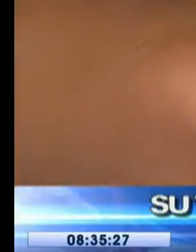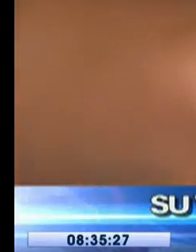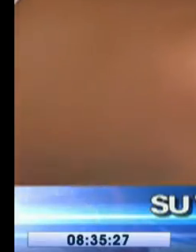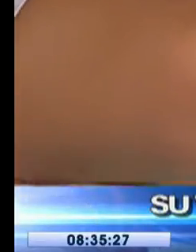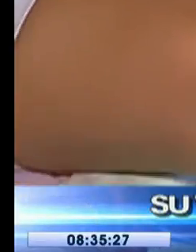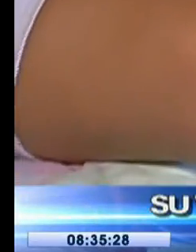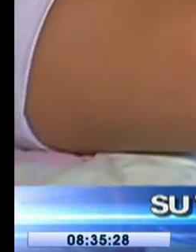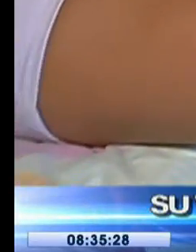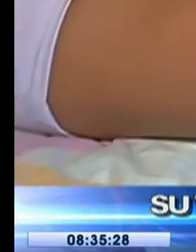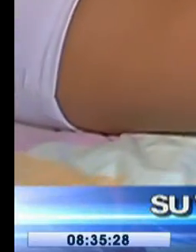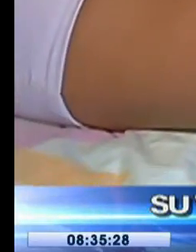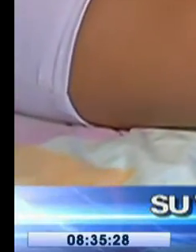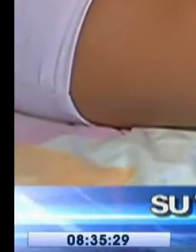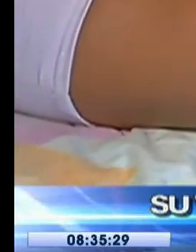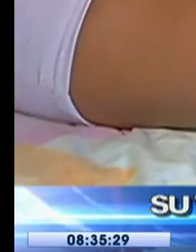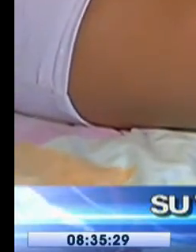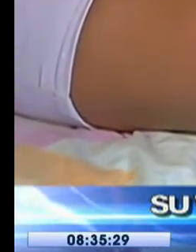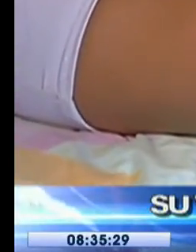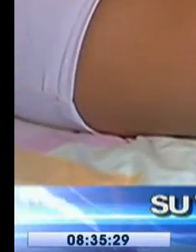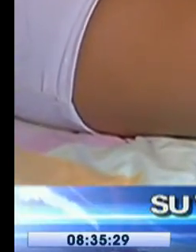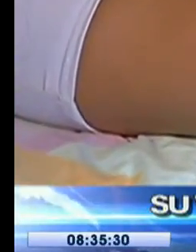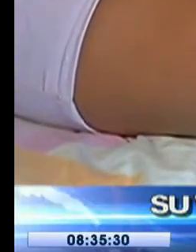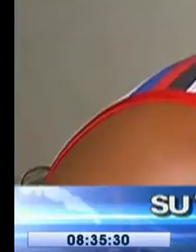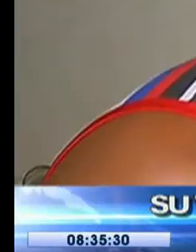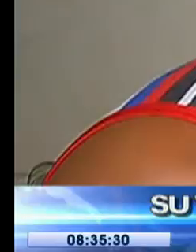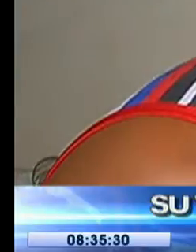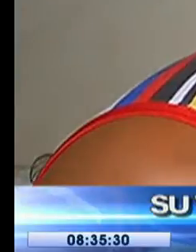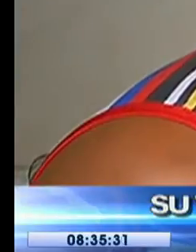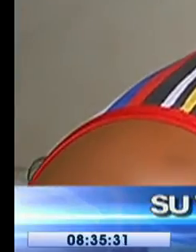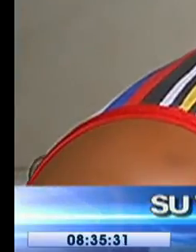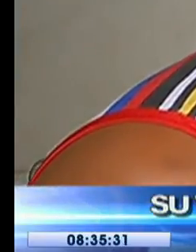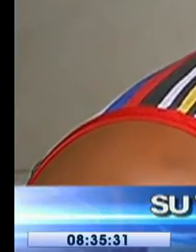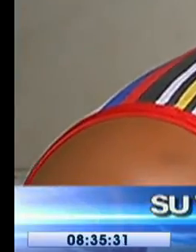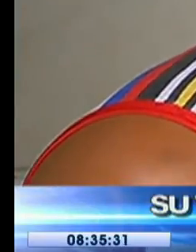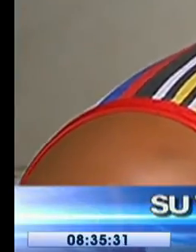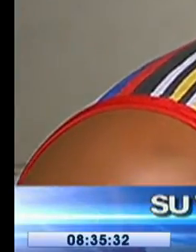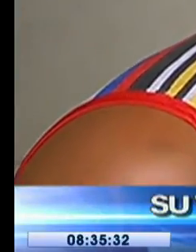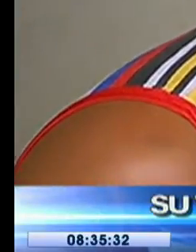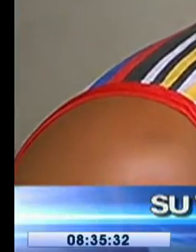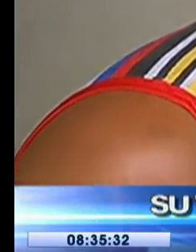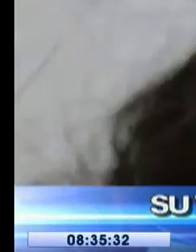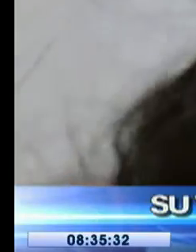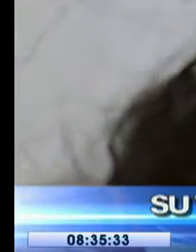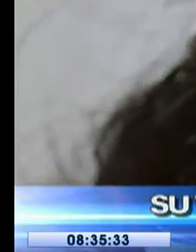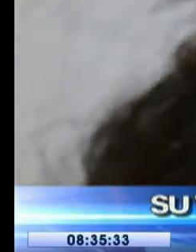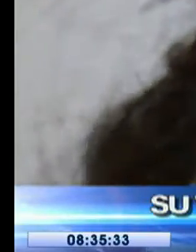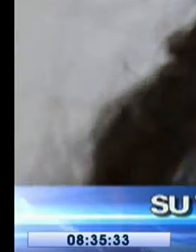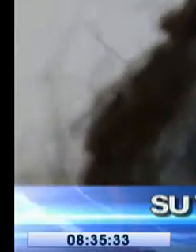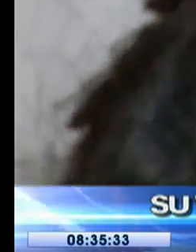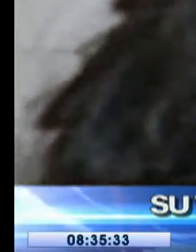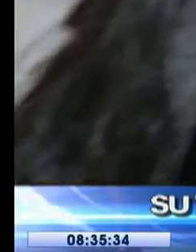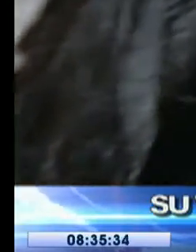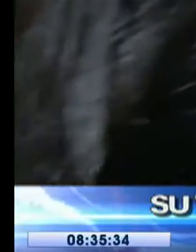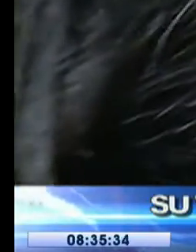a golpes. La afectada y su rescatista denunciaron la supuesta agresión.